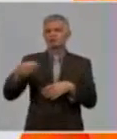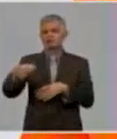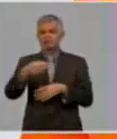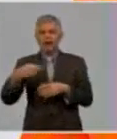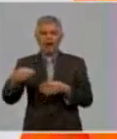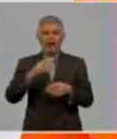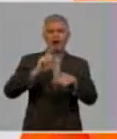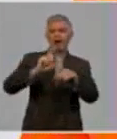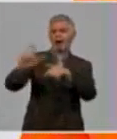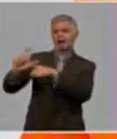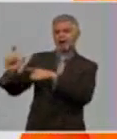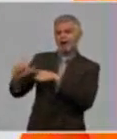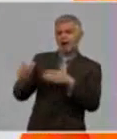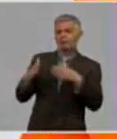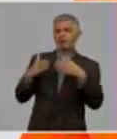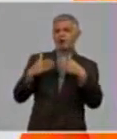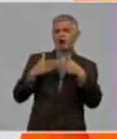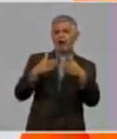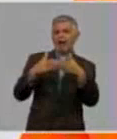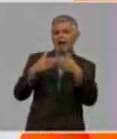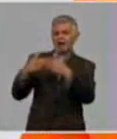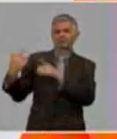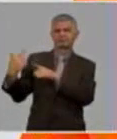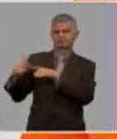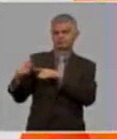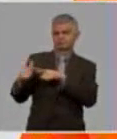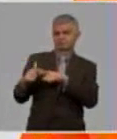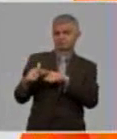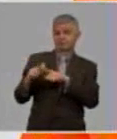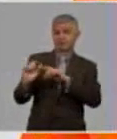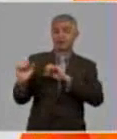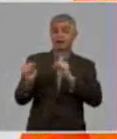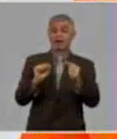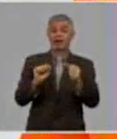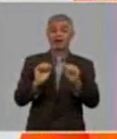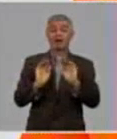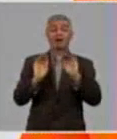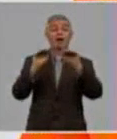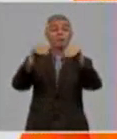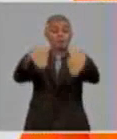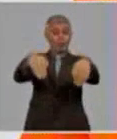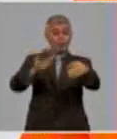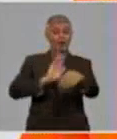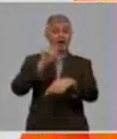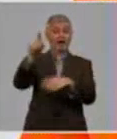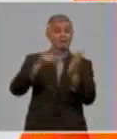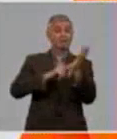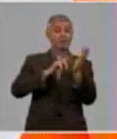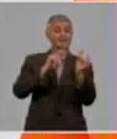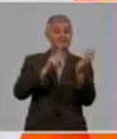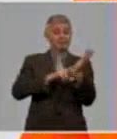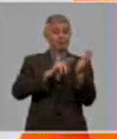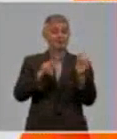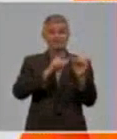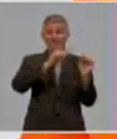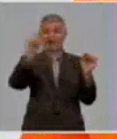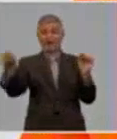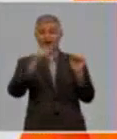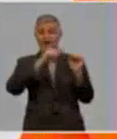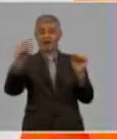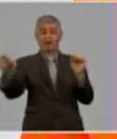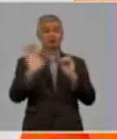rural, las lanchas y demás, se mantienen las restricciones de los viajes entre provincias todavía, porque